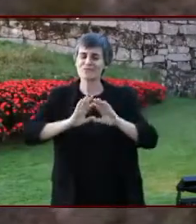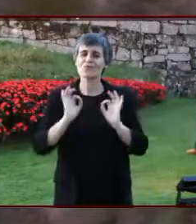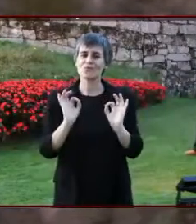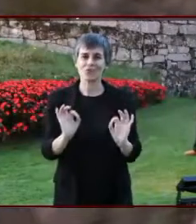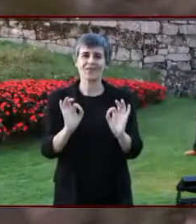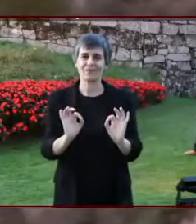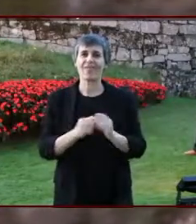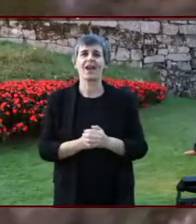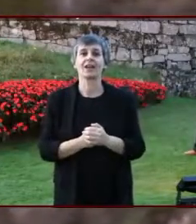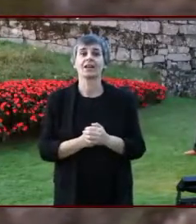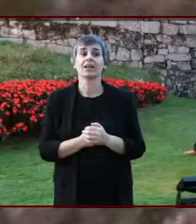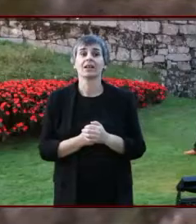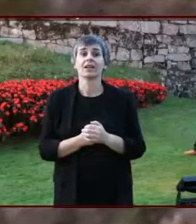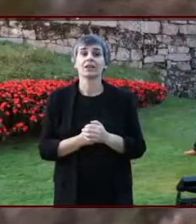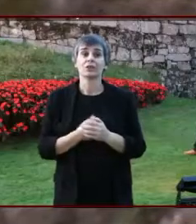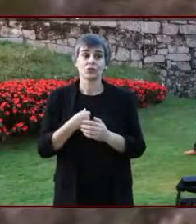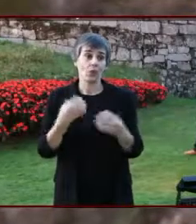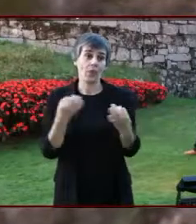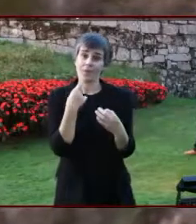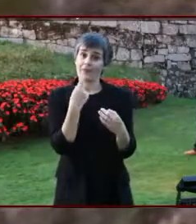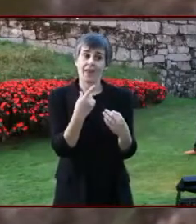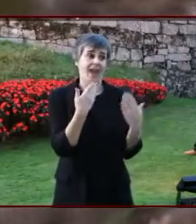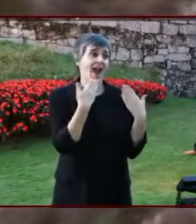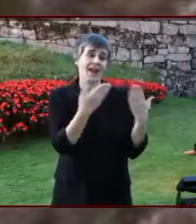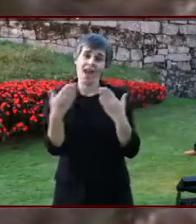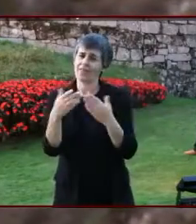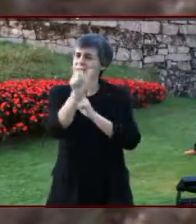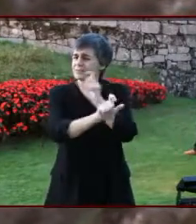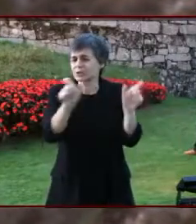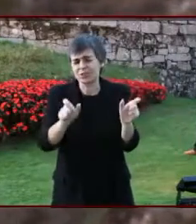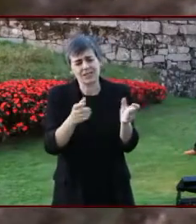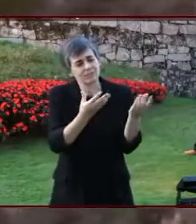teño que dar moitas gracias a moita xente.